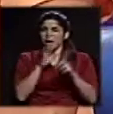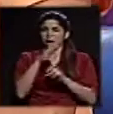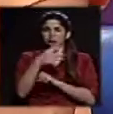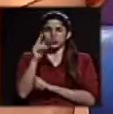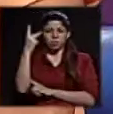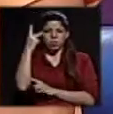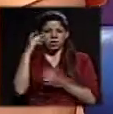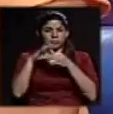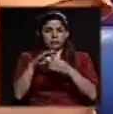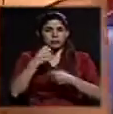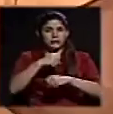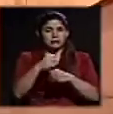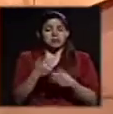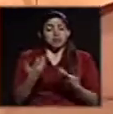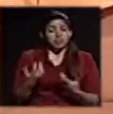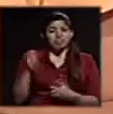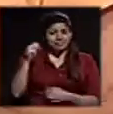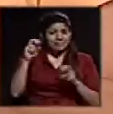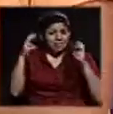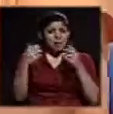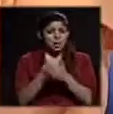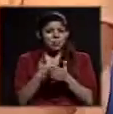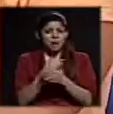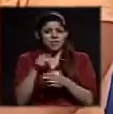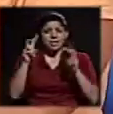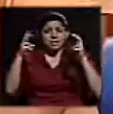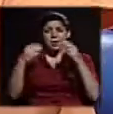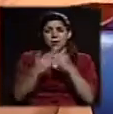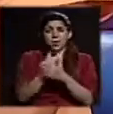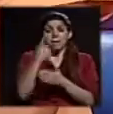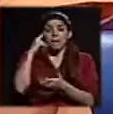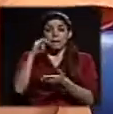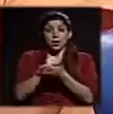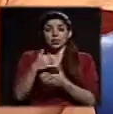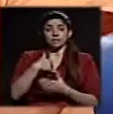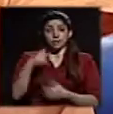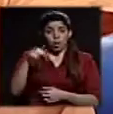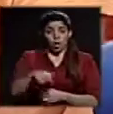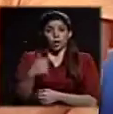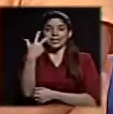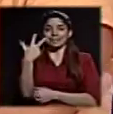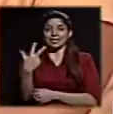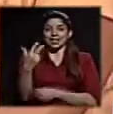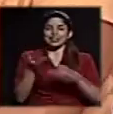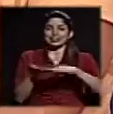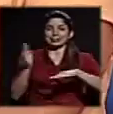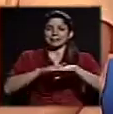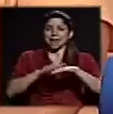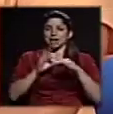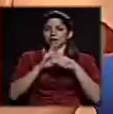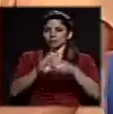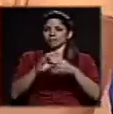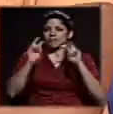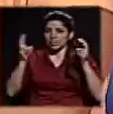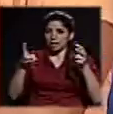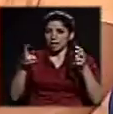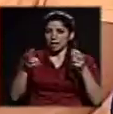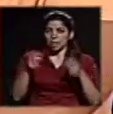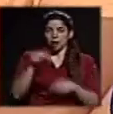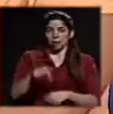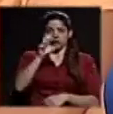político en las municipalidades. Pues sí, es un tema nuevo y para eso contamos hoy con tres expertas en ese tema, ¿verdad?